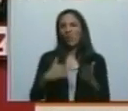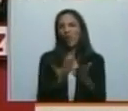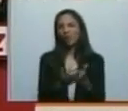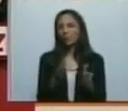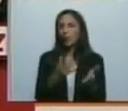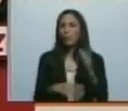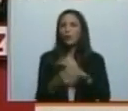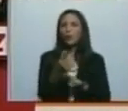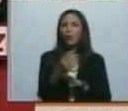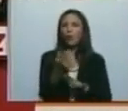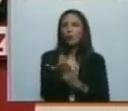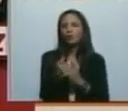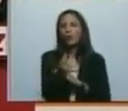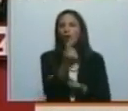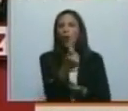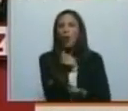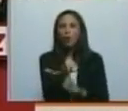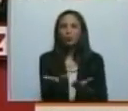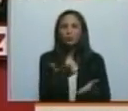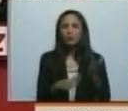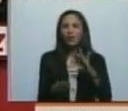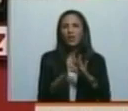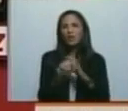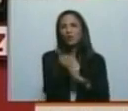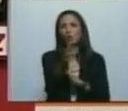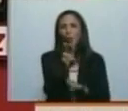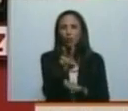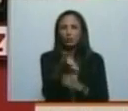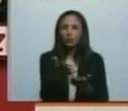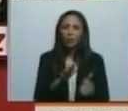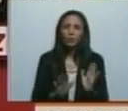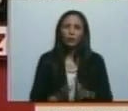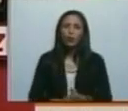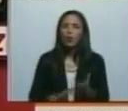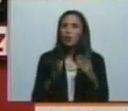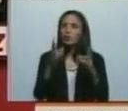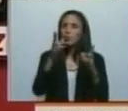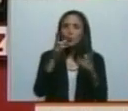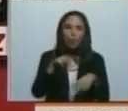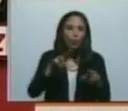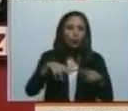11:20 más o menos, nunca dejaron de disparar ellos contra la gente nuestra.